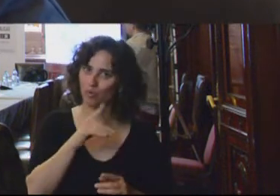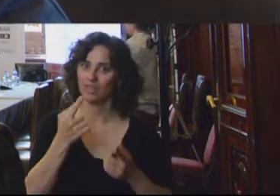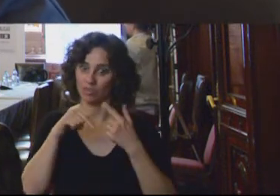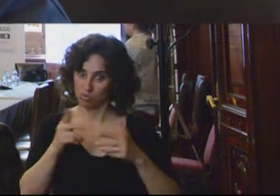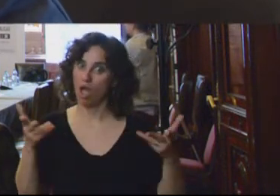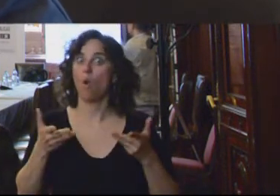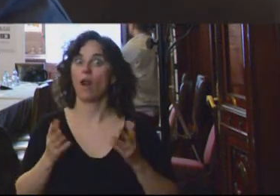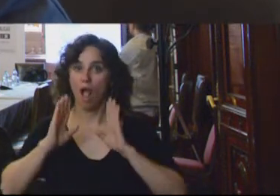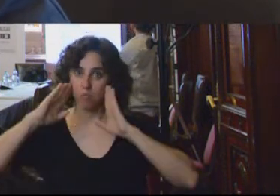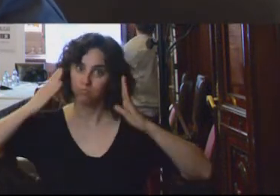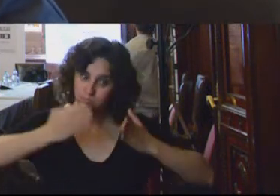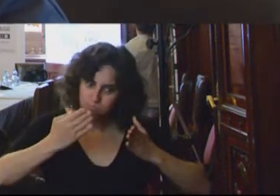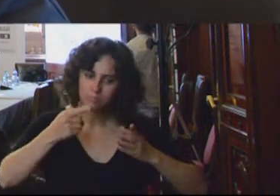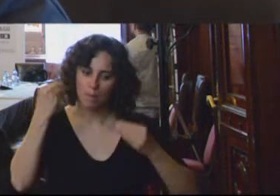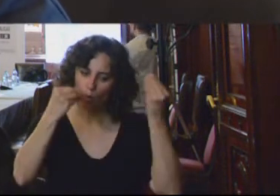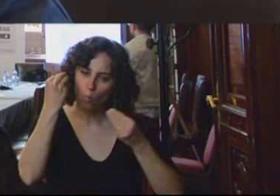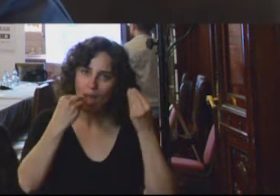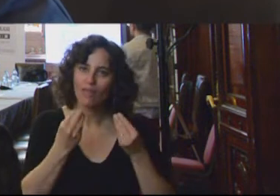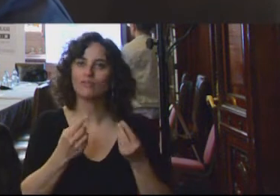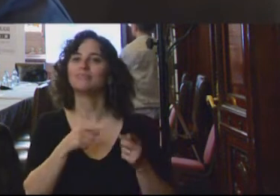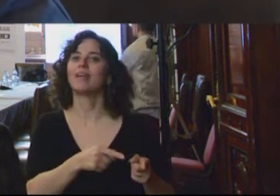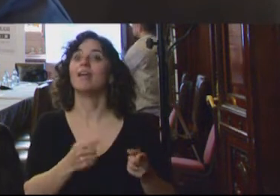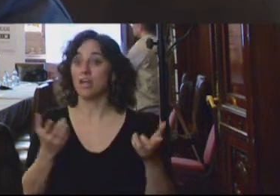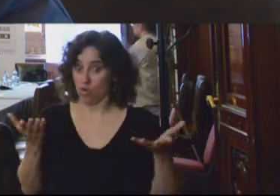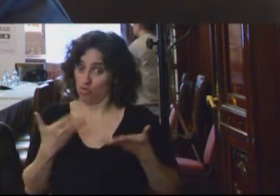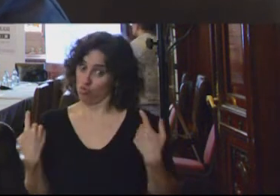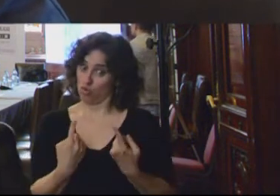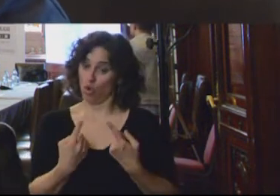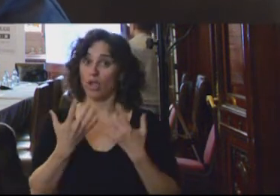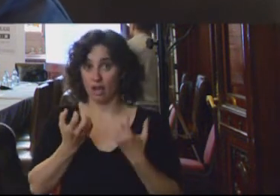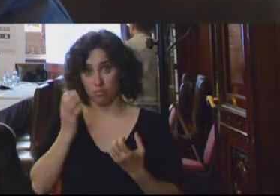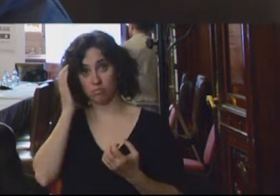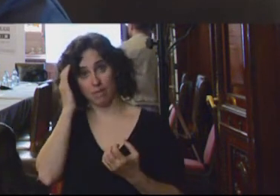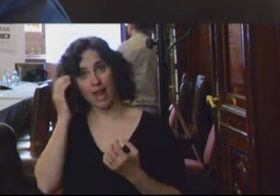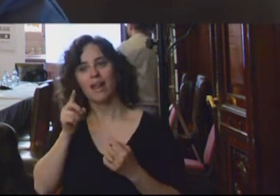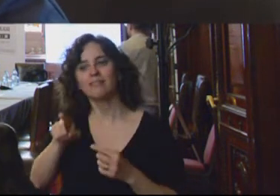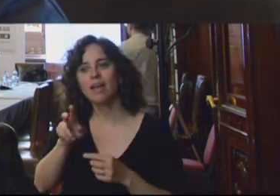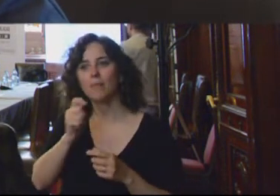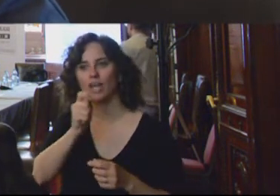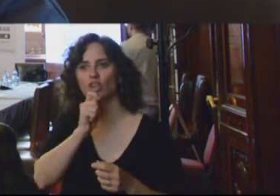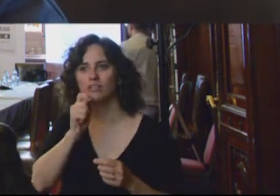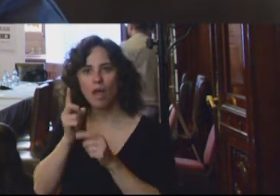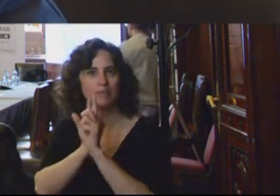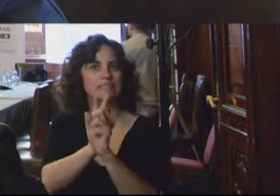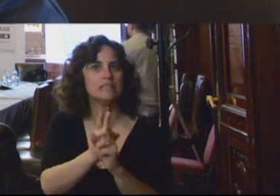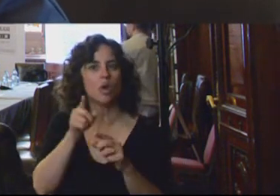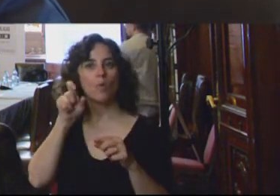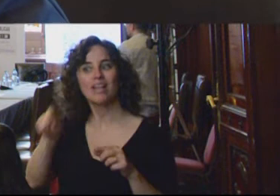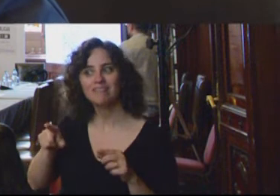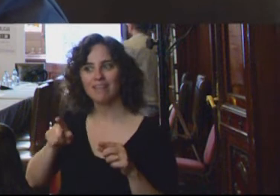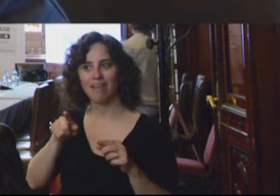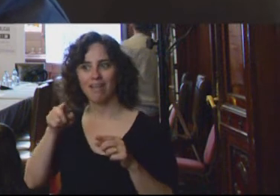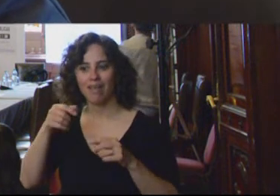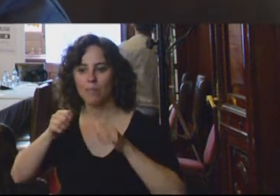entender. Por lo tanto, nos preocupa que este periodista haya sido perseguido en aquel momento por el hecho de publicar